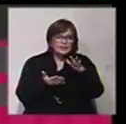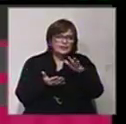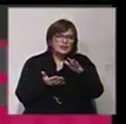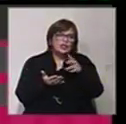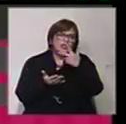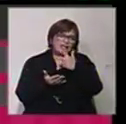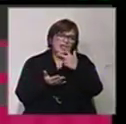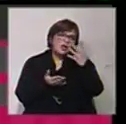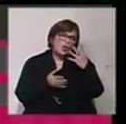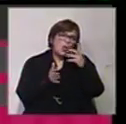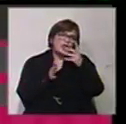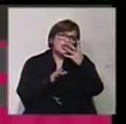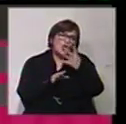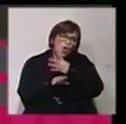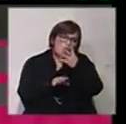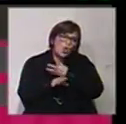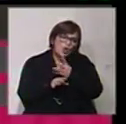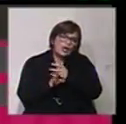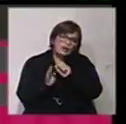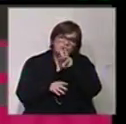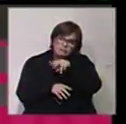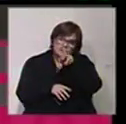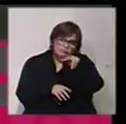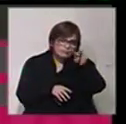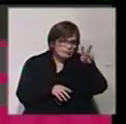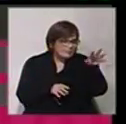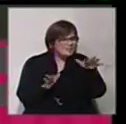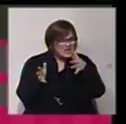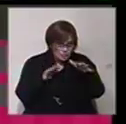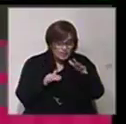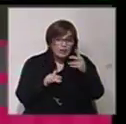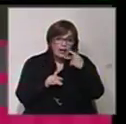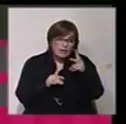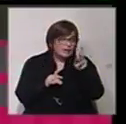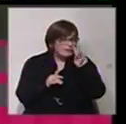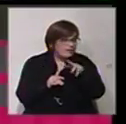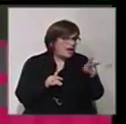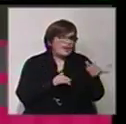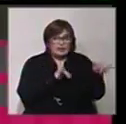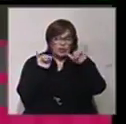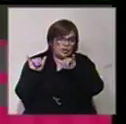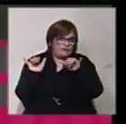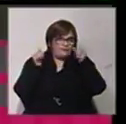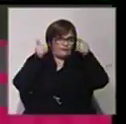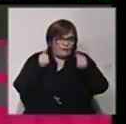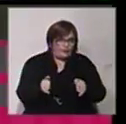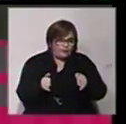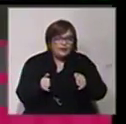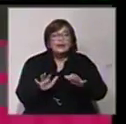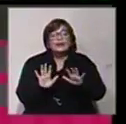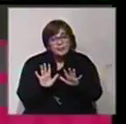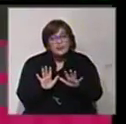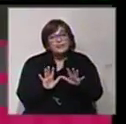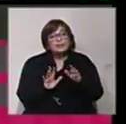4 horas, que es lo que te lleva un poco recorrerla, por lo menos para recorrerla e irte. Hay gente que pasa todo el día, ¿no? Claro. En la convención. Y como te